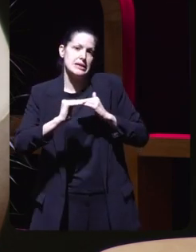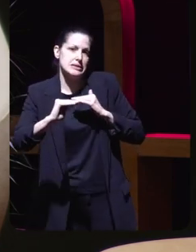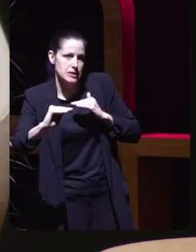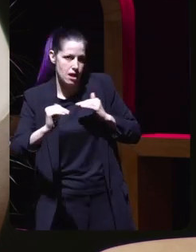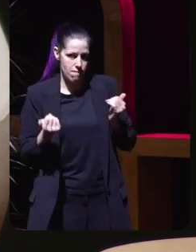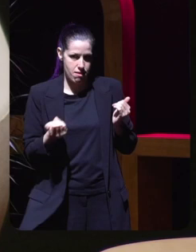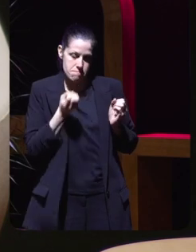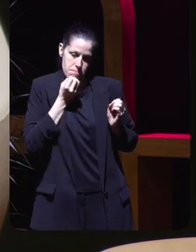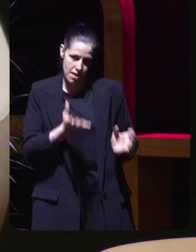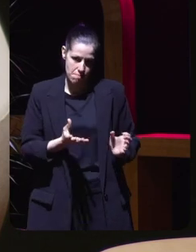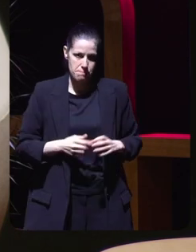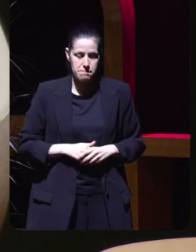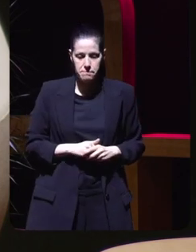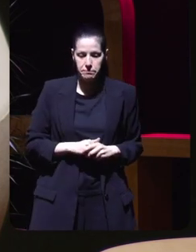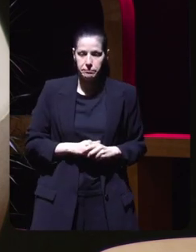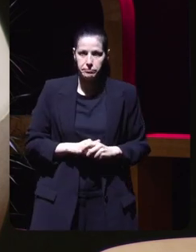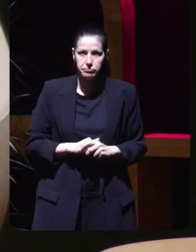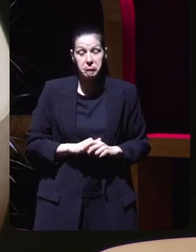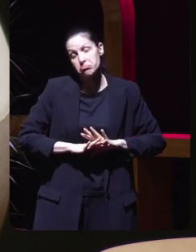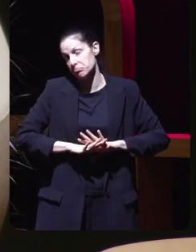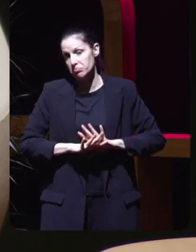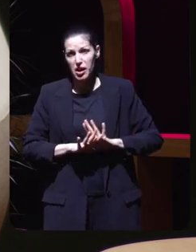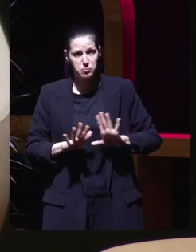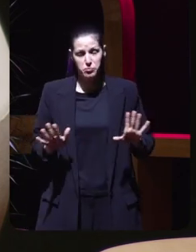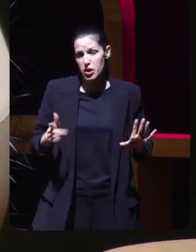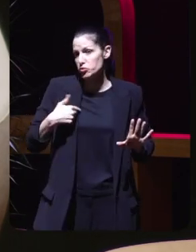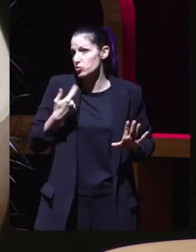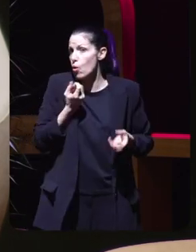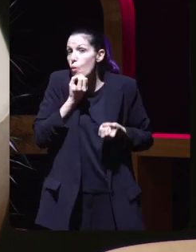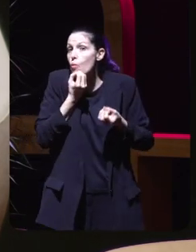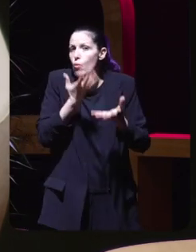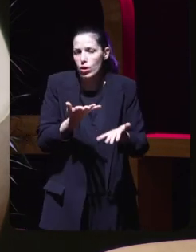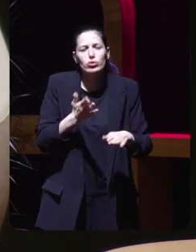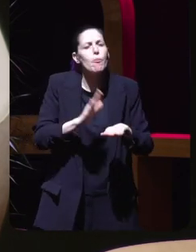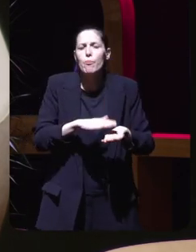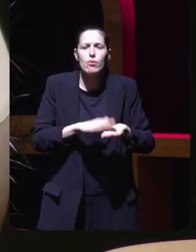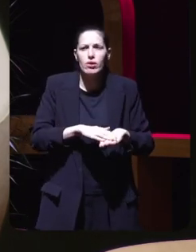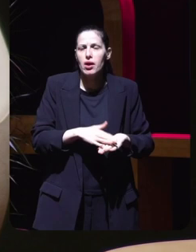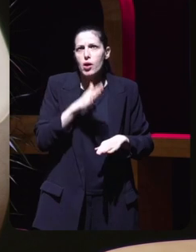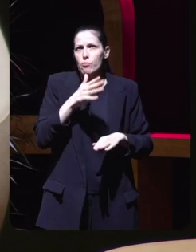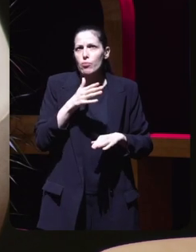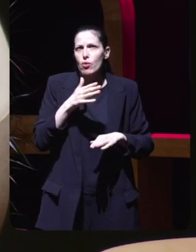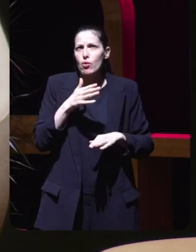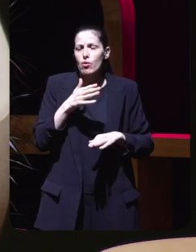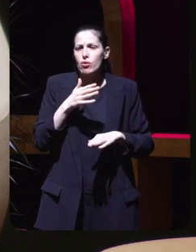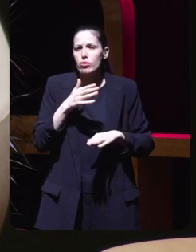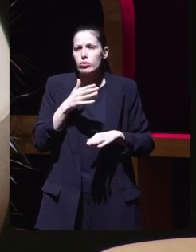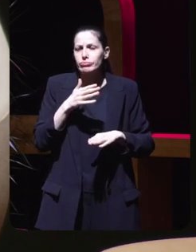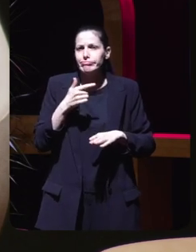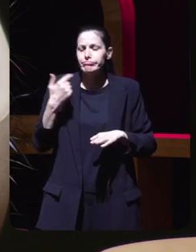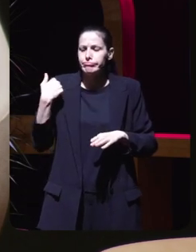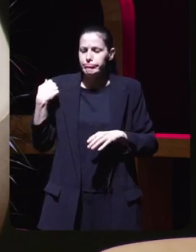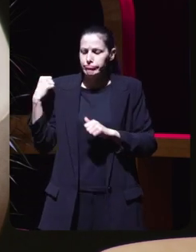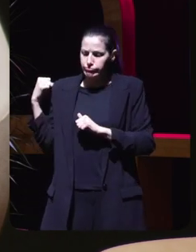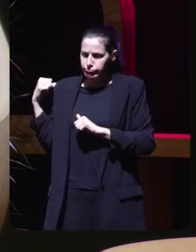no pero bueno digo esto porque Durante este recorrido laboral que convence y no año